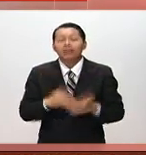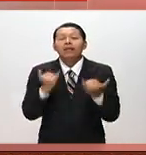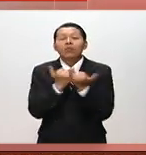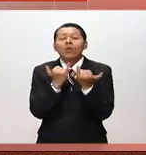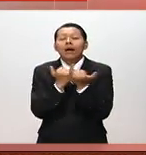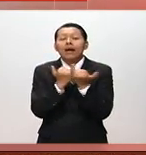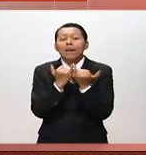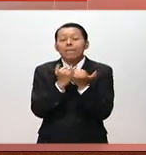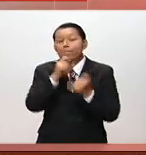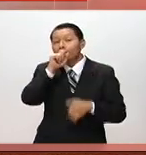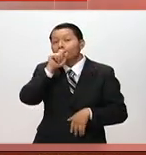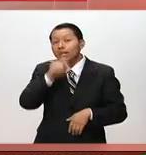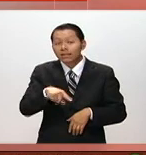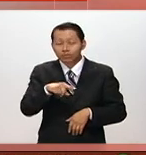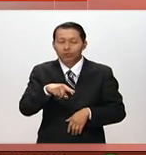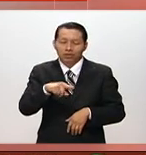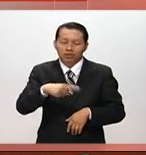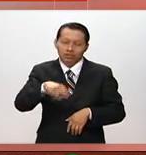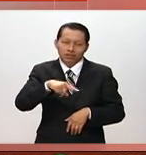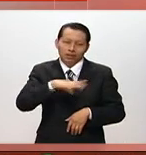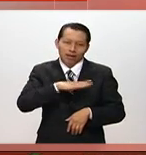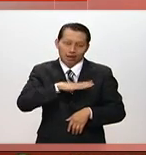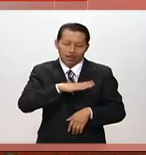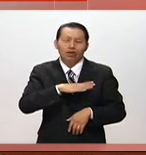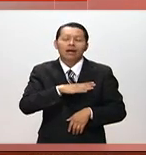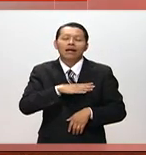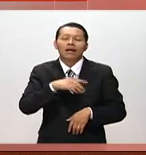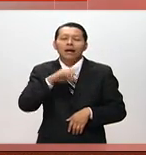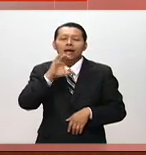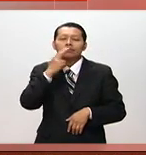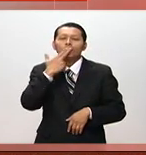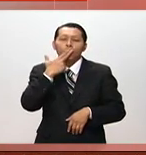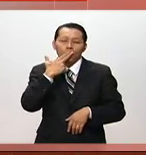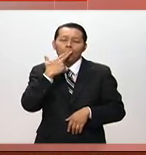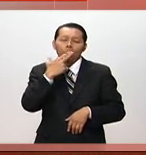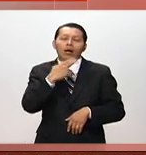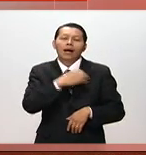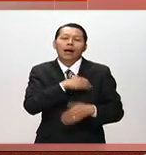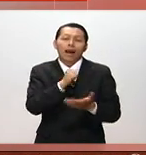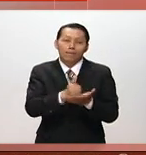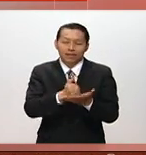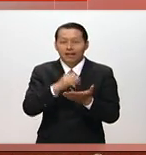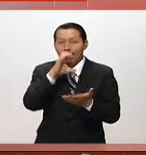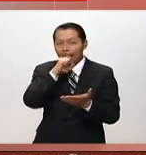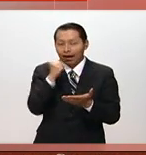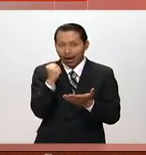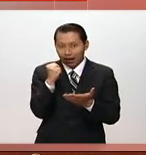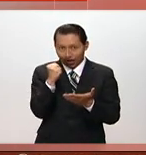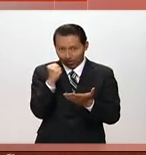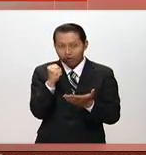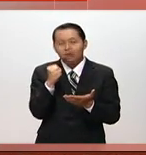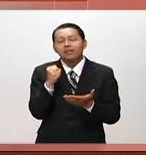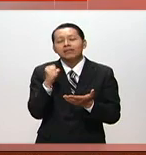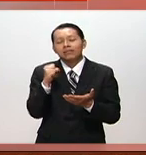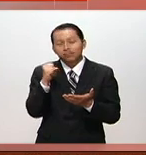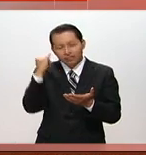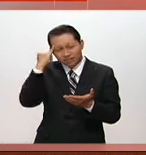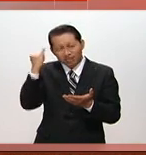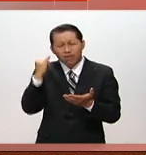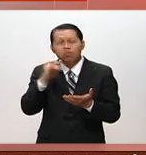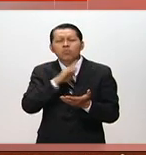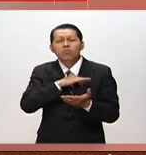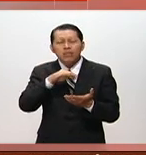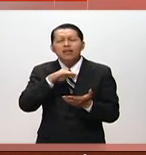Igualmente desde acá de la capital de Chihuahua con un calor, ¿verdad? Pero sí, nos imaginamos.